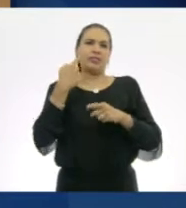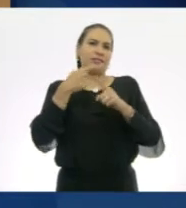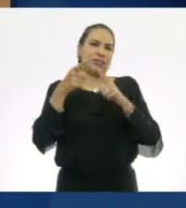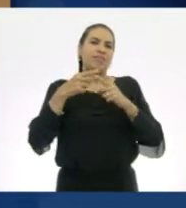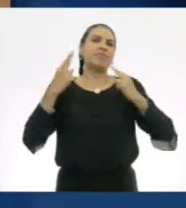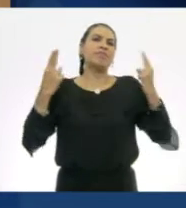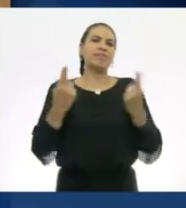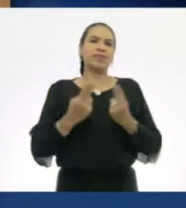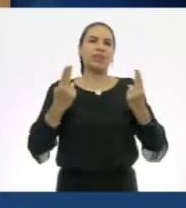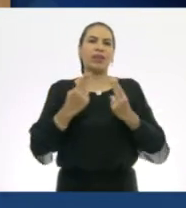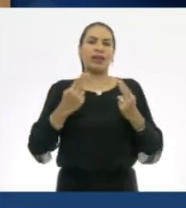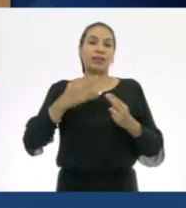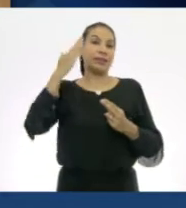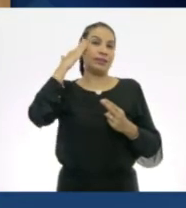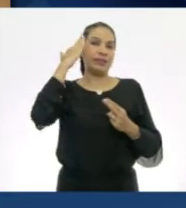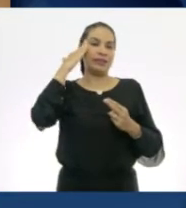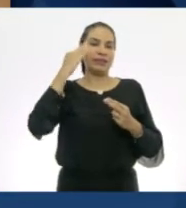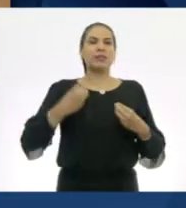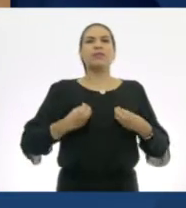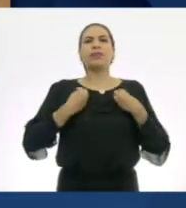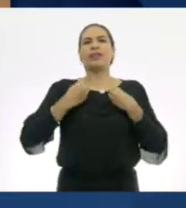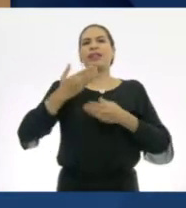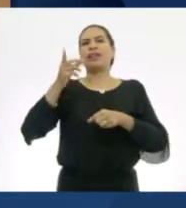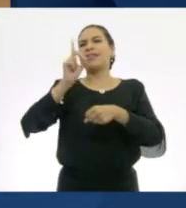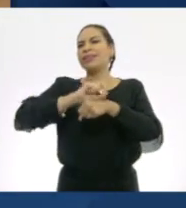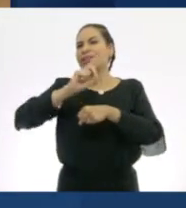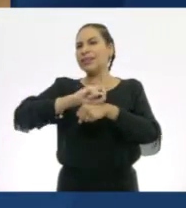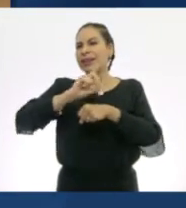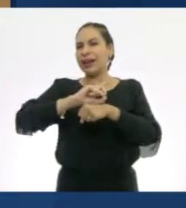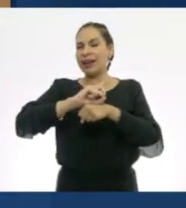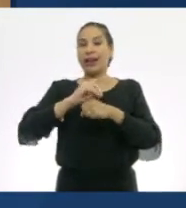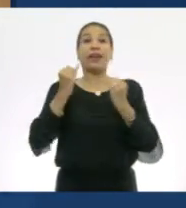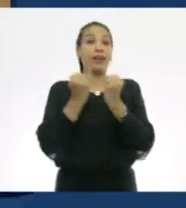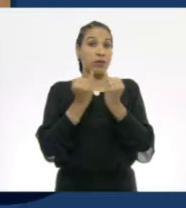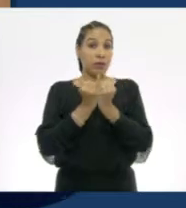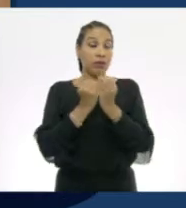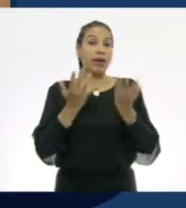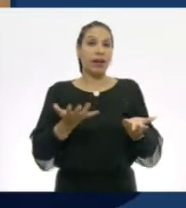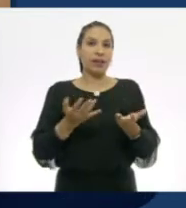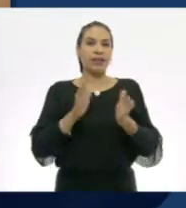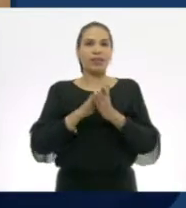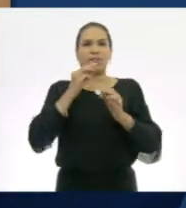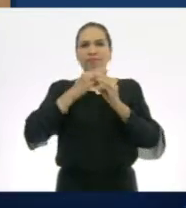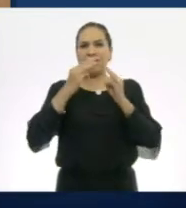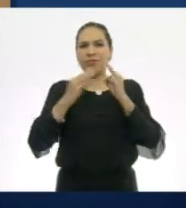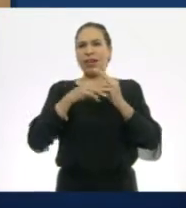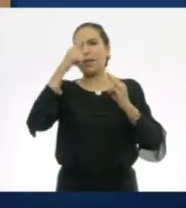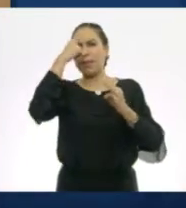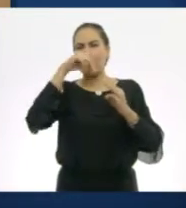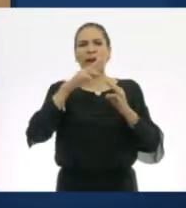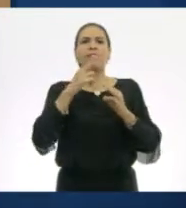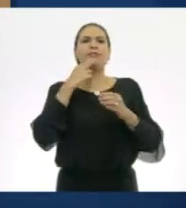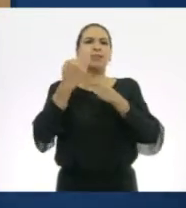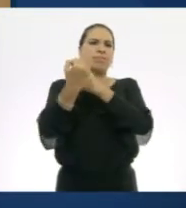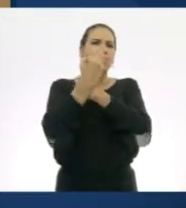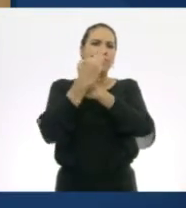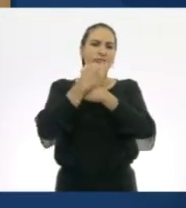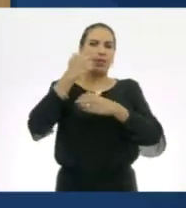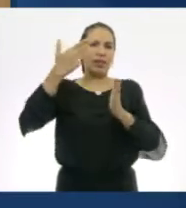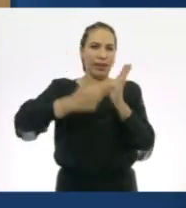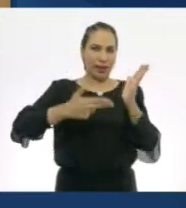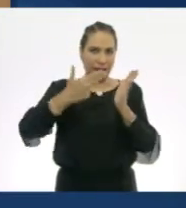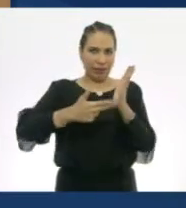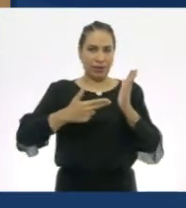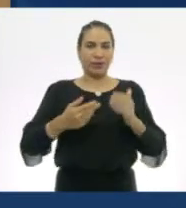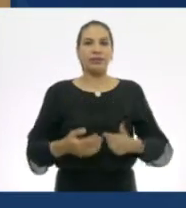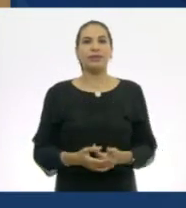las necesidades primordiales de la vida cotidiana, incluidos los materiales para refugio y